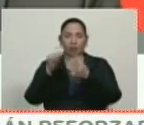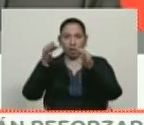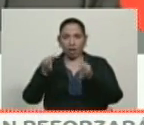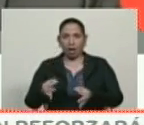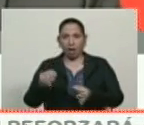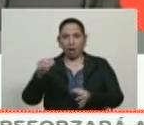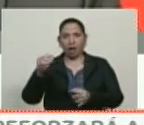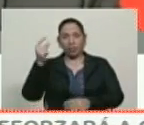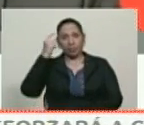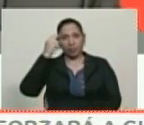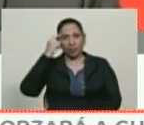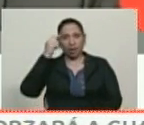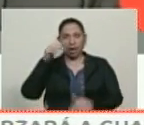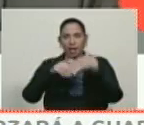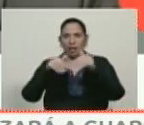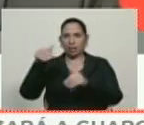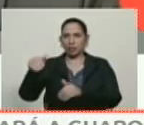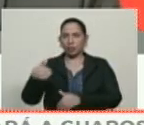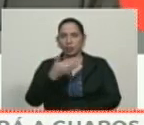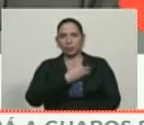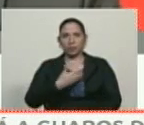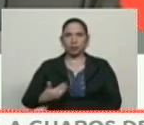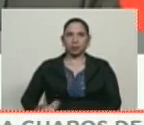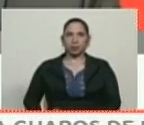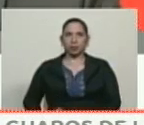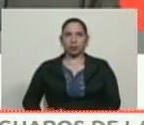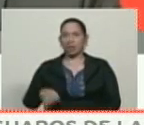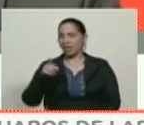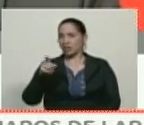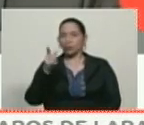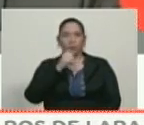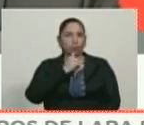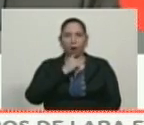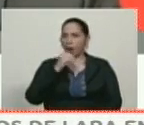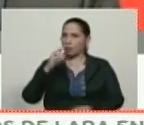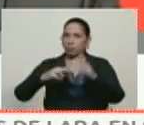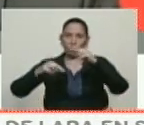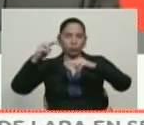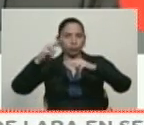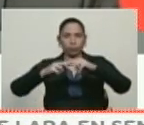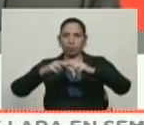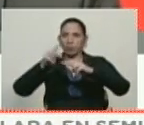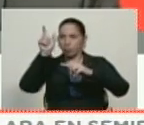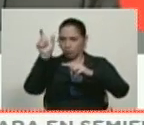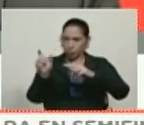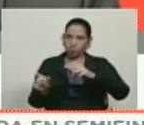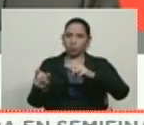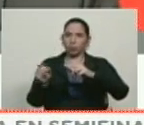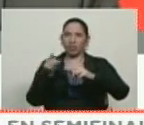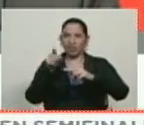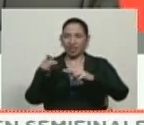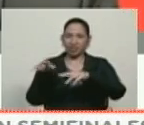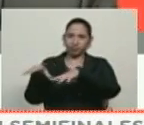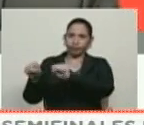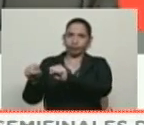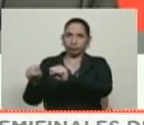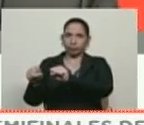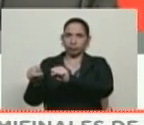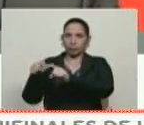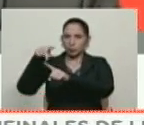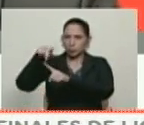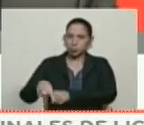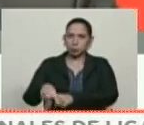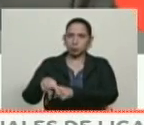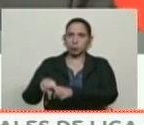las elecciones presidenciales. No es una postura constructiva, es una postura neocolonial,